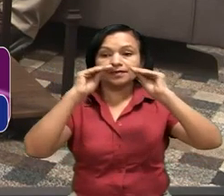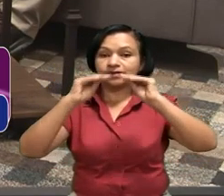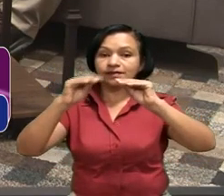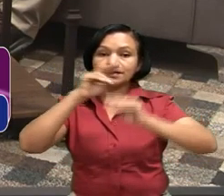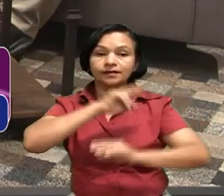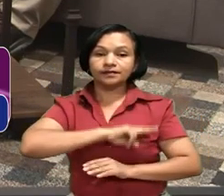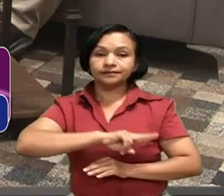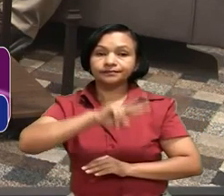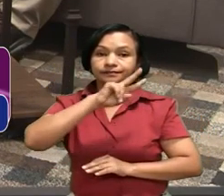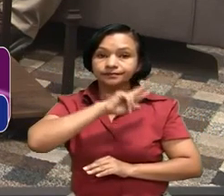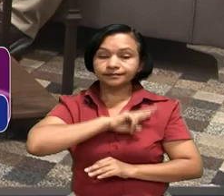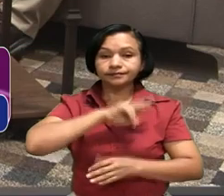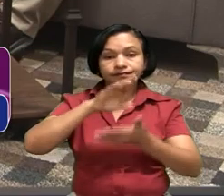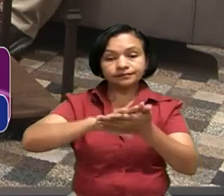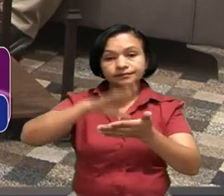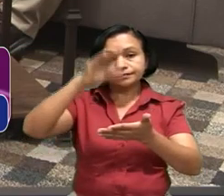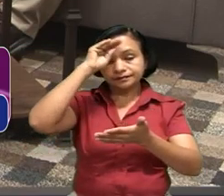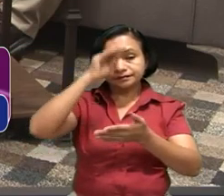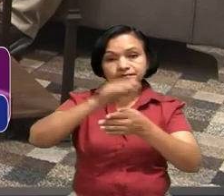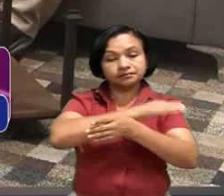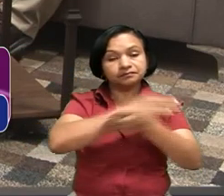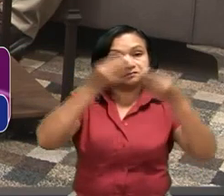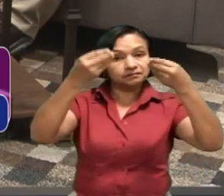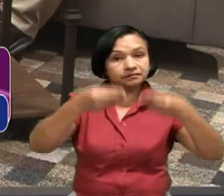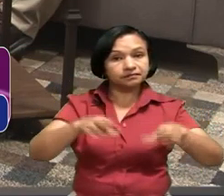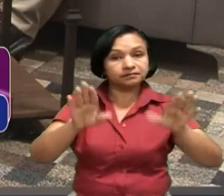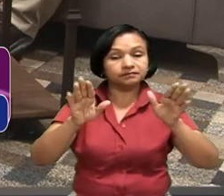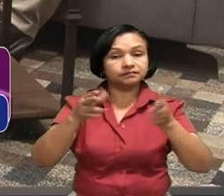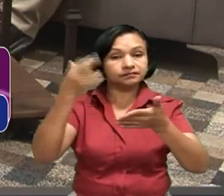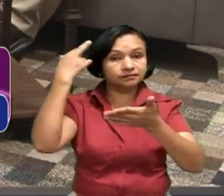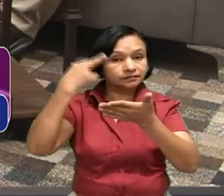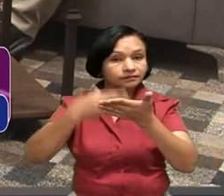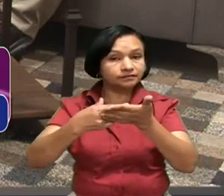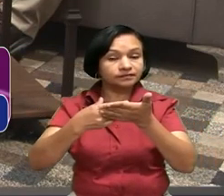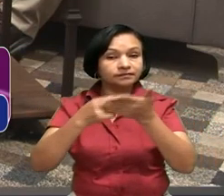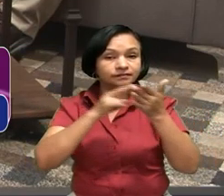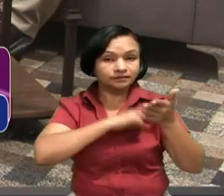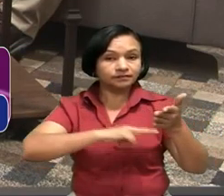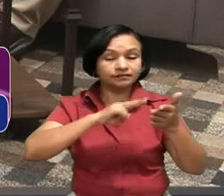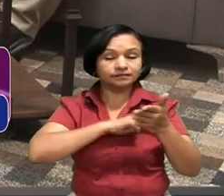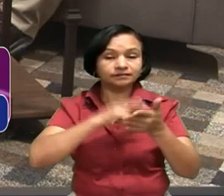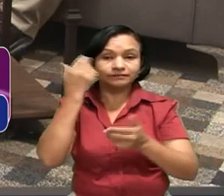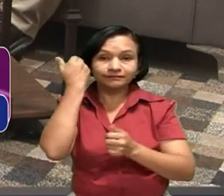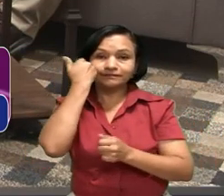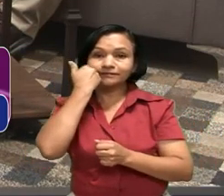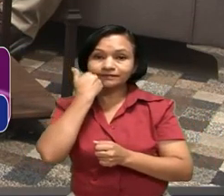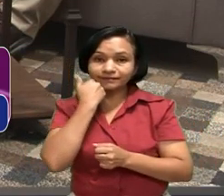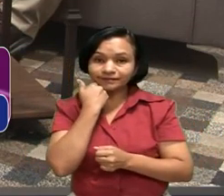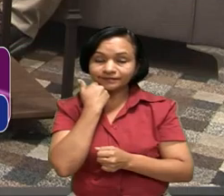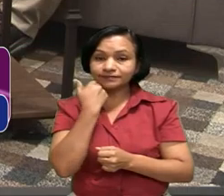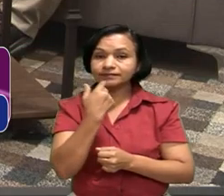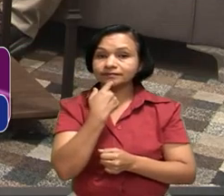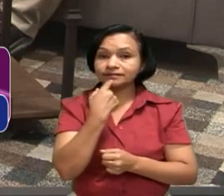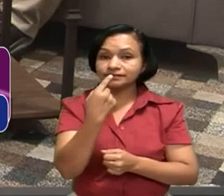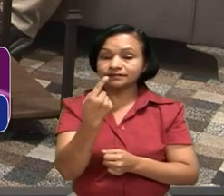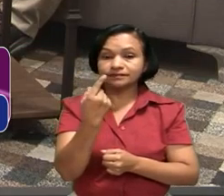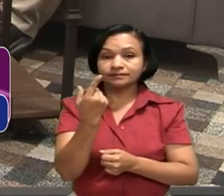que se aprendieron anteriormente que yo digo son los más arraigados aunque es penoso estar discutiendo